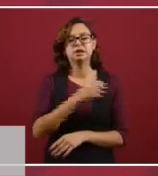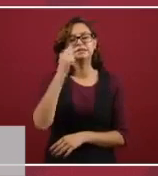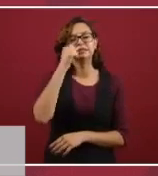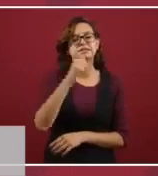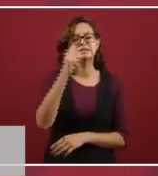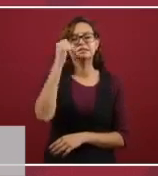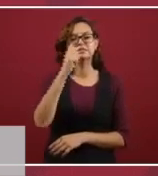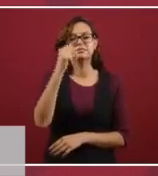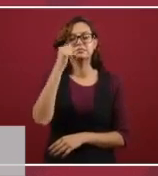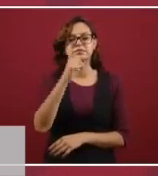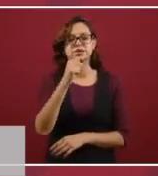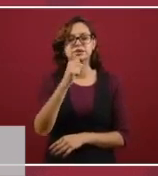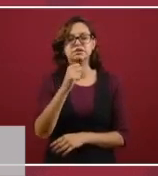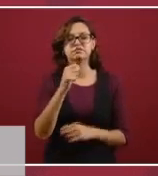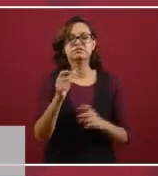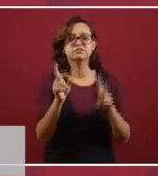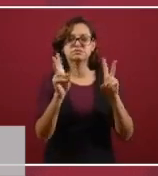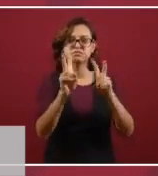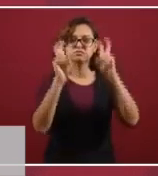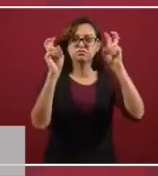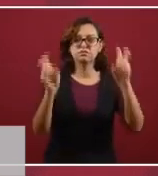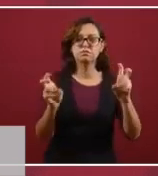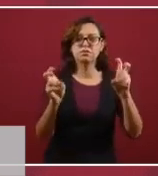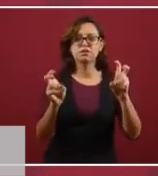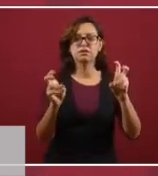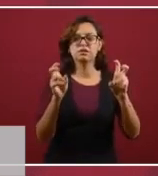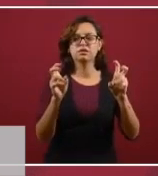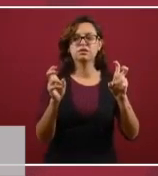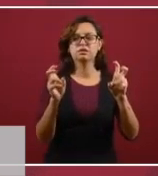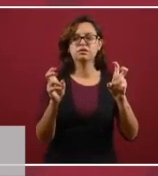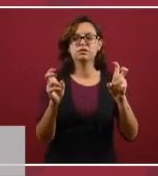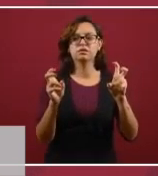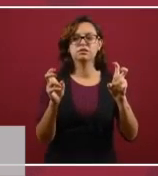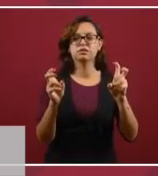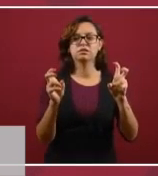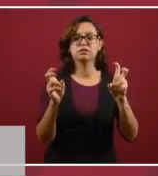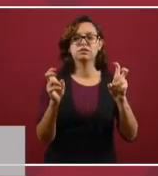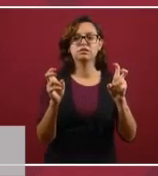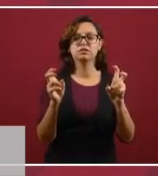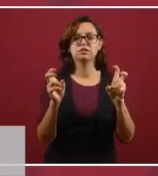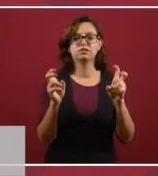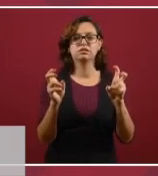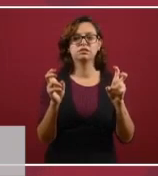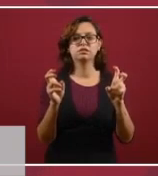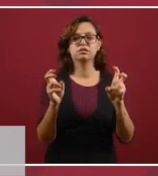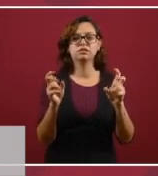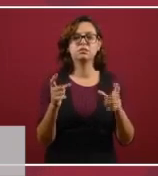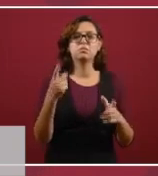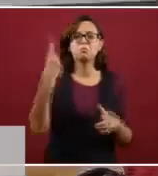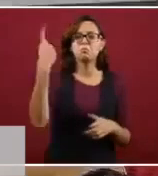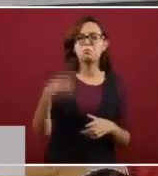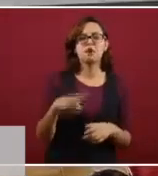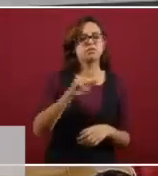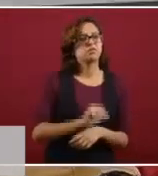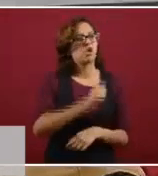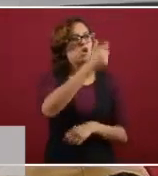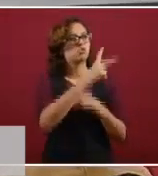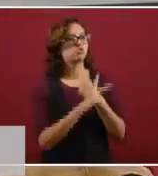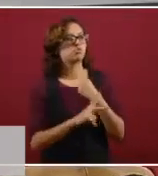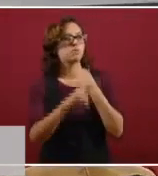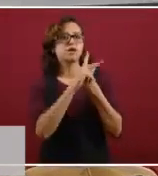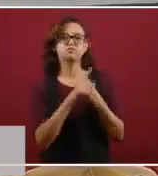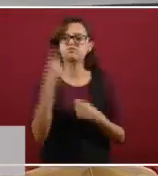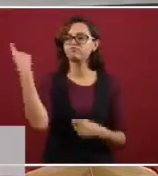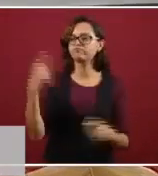Informa también que dará un informe el 1 de diciembre con motivo de su primer año de gobierno, y el 20 de noviembre se conmemorará un aniversario más de la